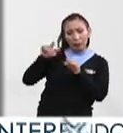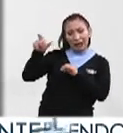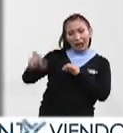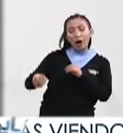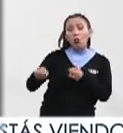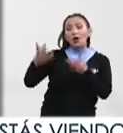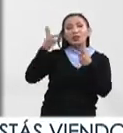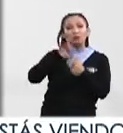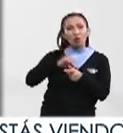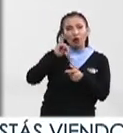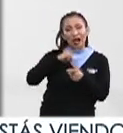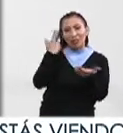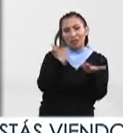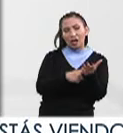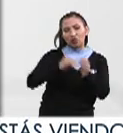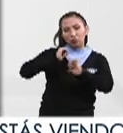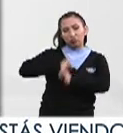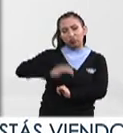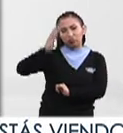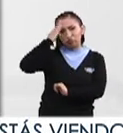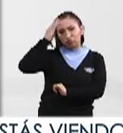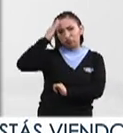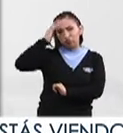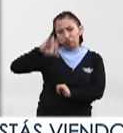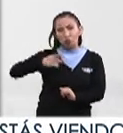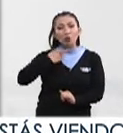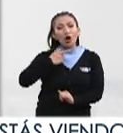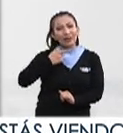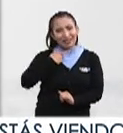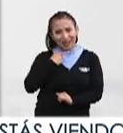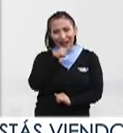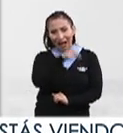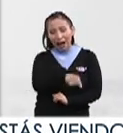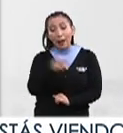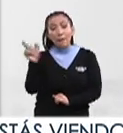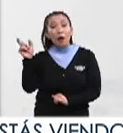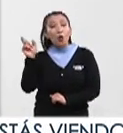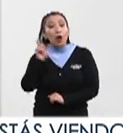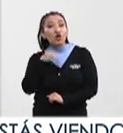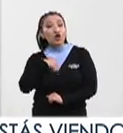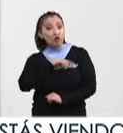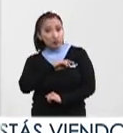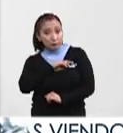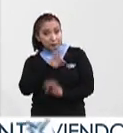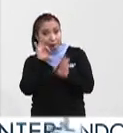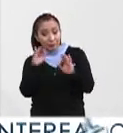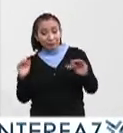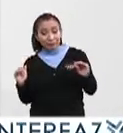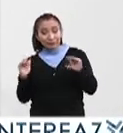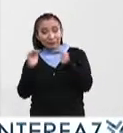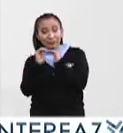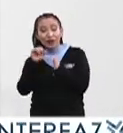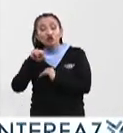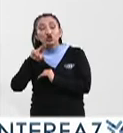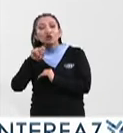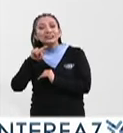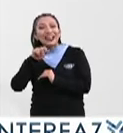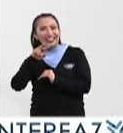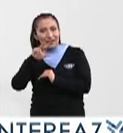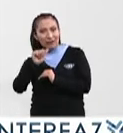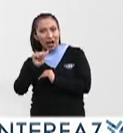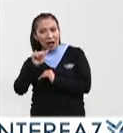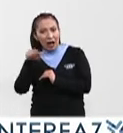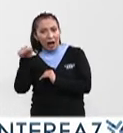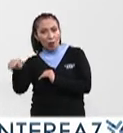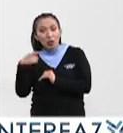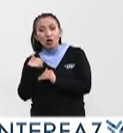la cantidad de mujeres en cargos de representación, pero cuando tenemos que ir a la igualdad sustantiva o cuando